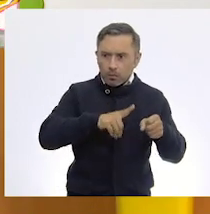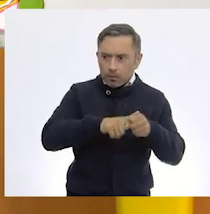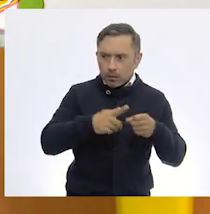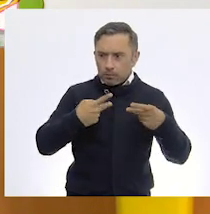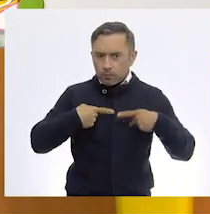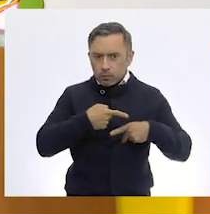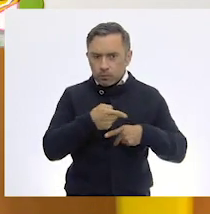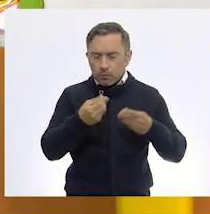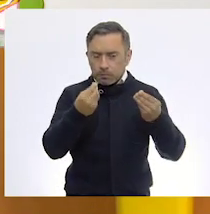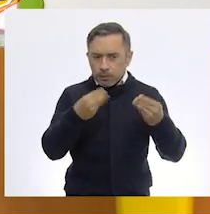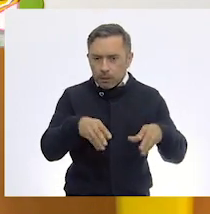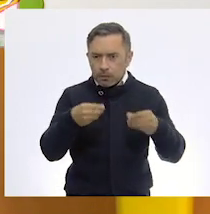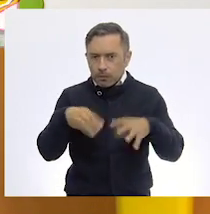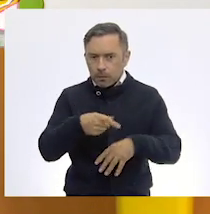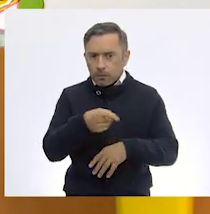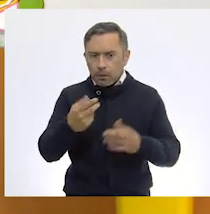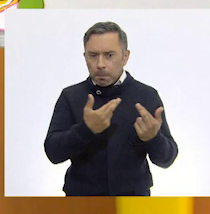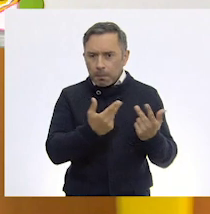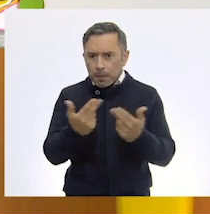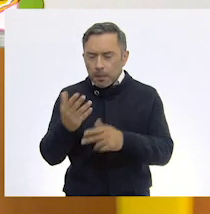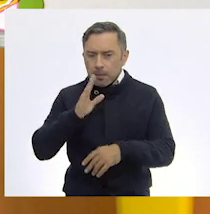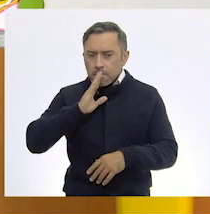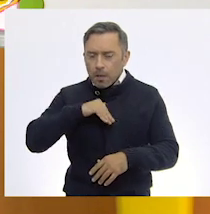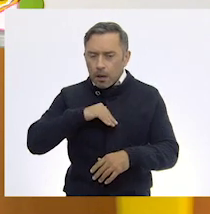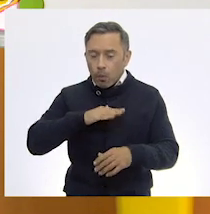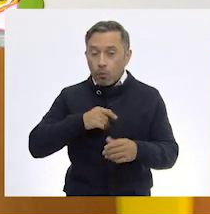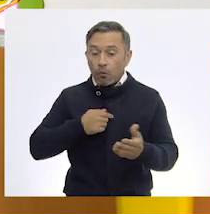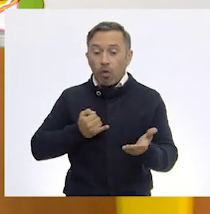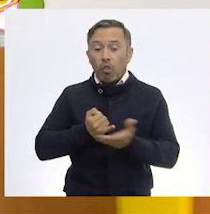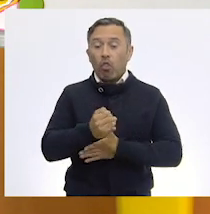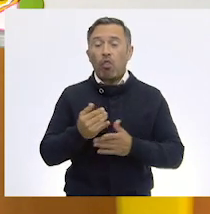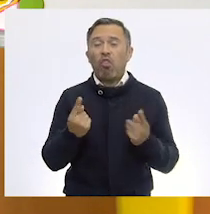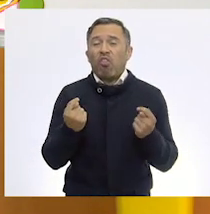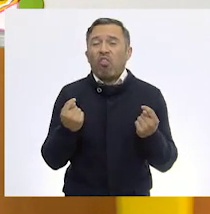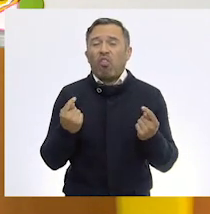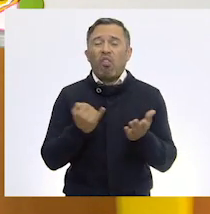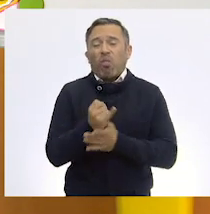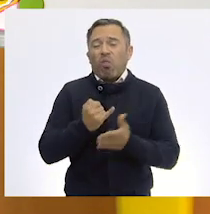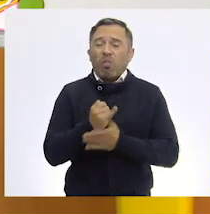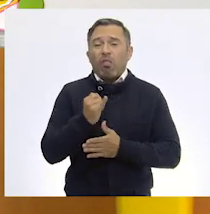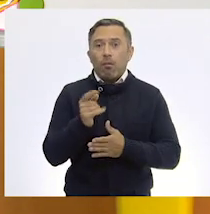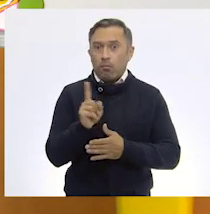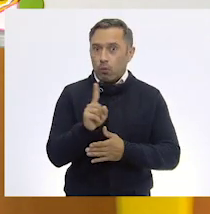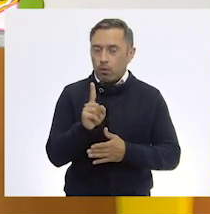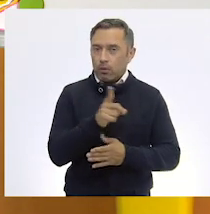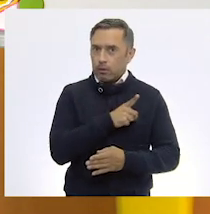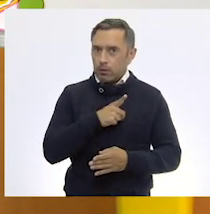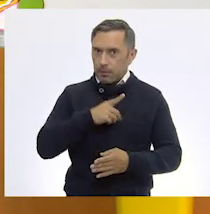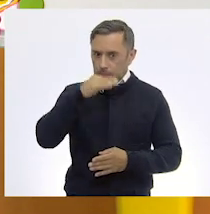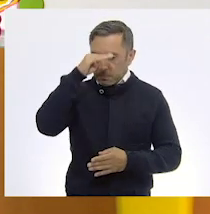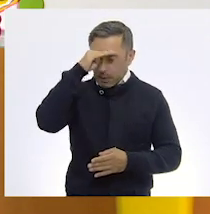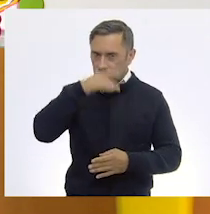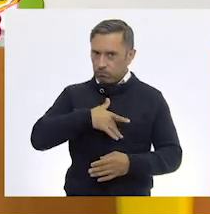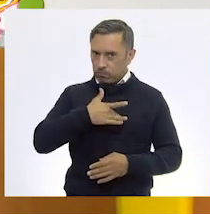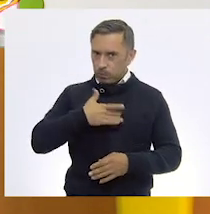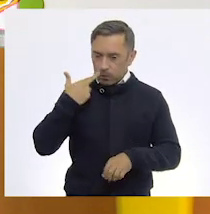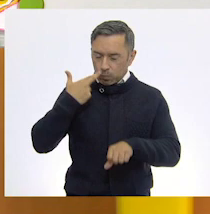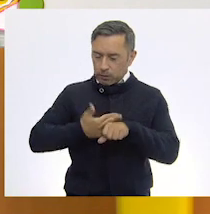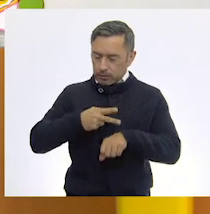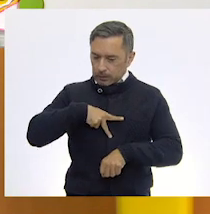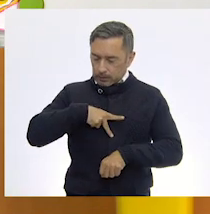consecuencias de nuestras acciones, con responsabilidad y con respeto. Y ustedes, en casita, niñas y